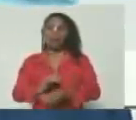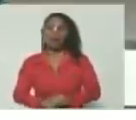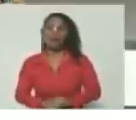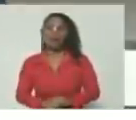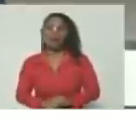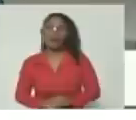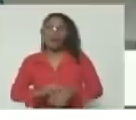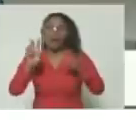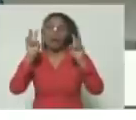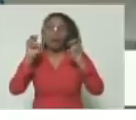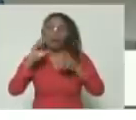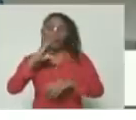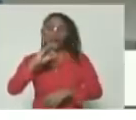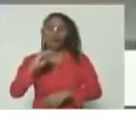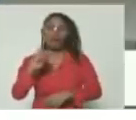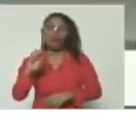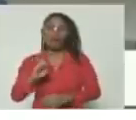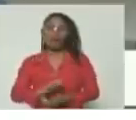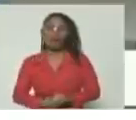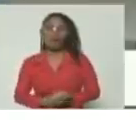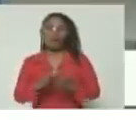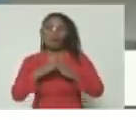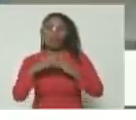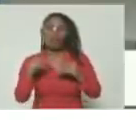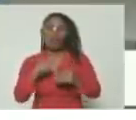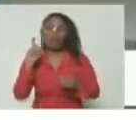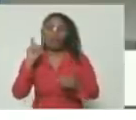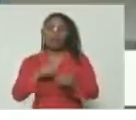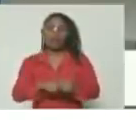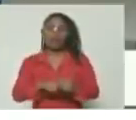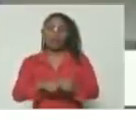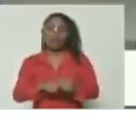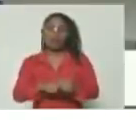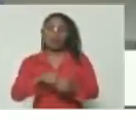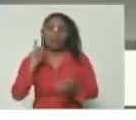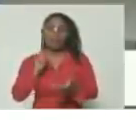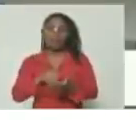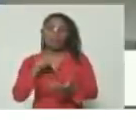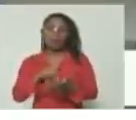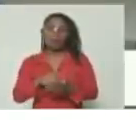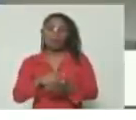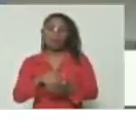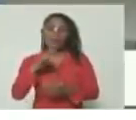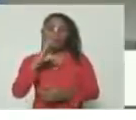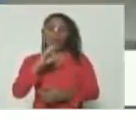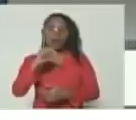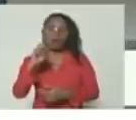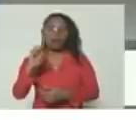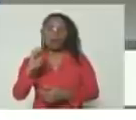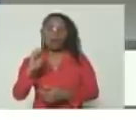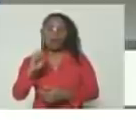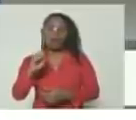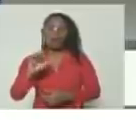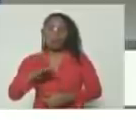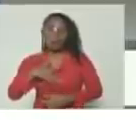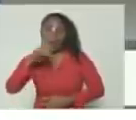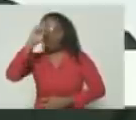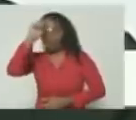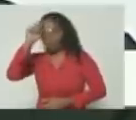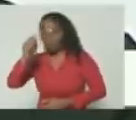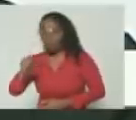el nuevo CNE, todo el que inscriba candidatura en el Consejo Nacional Electoral está